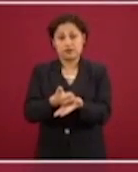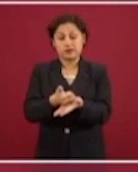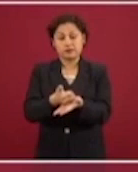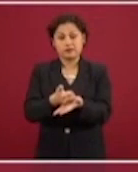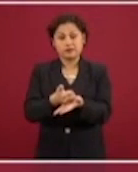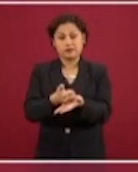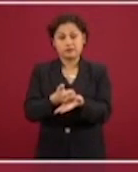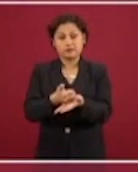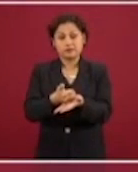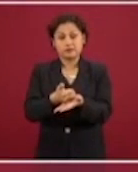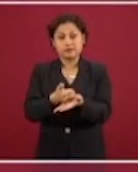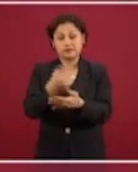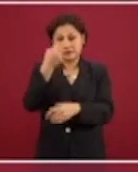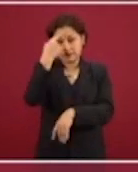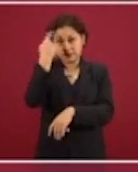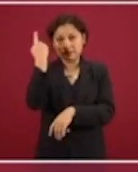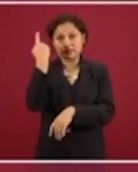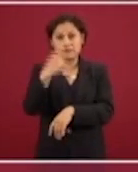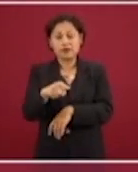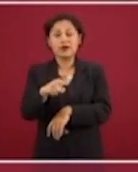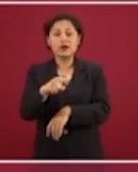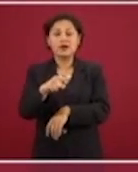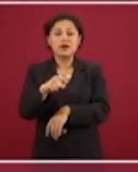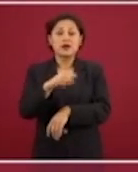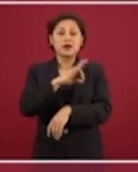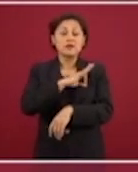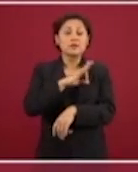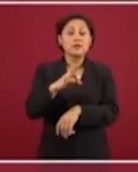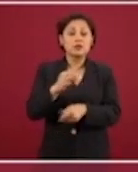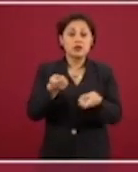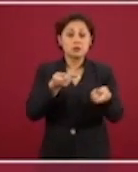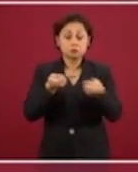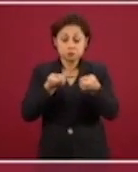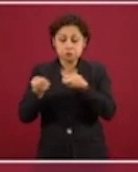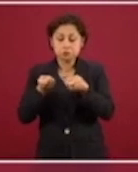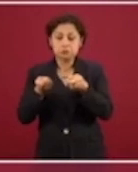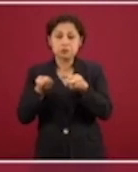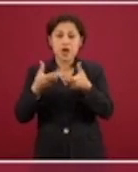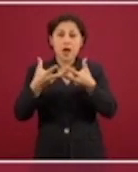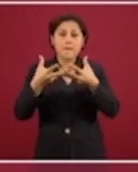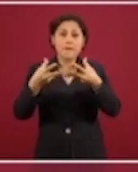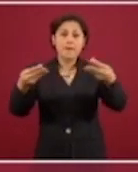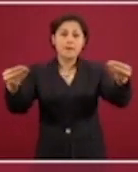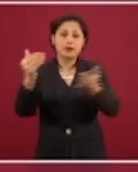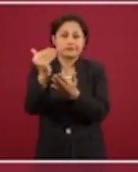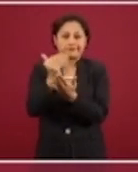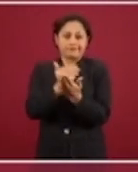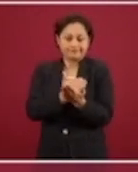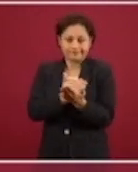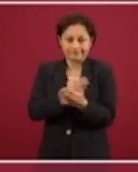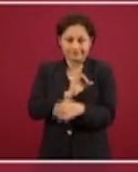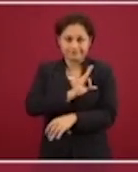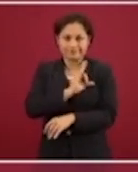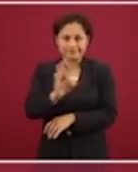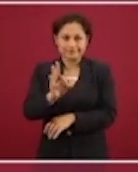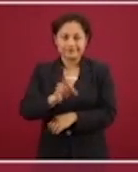pues un descontrol de la epidemia. No hay